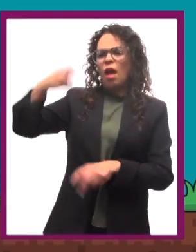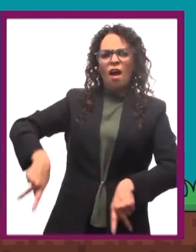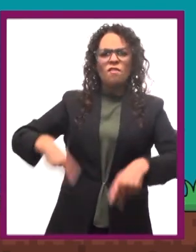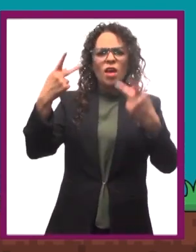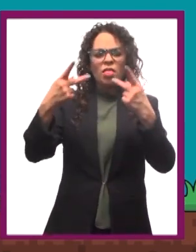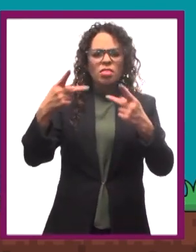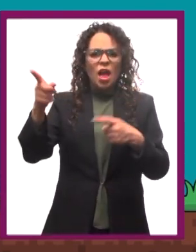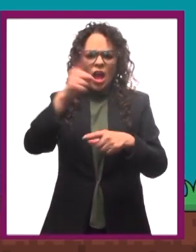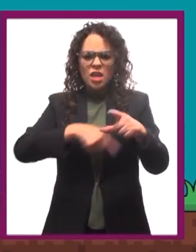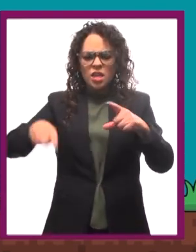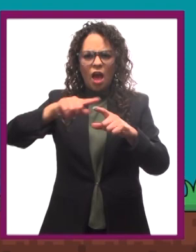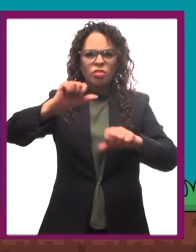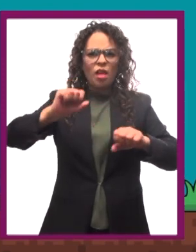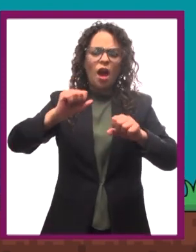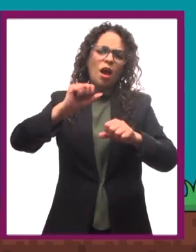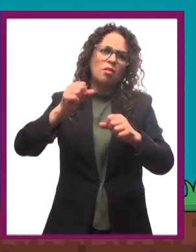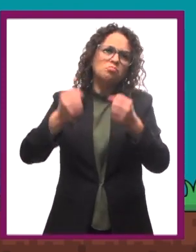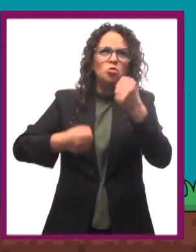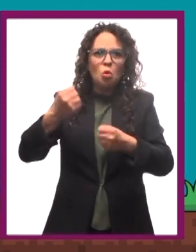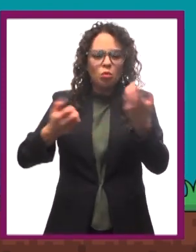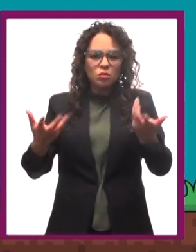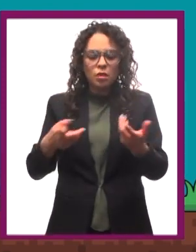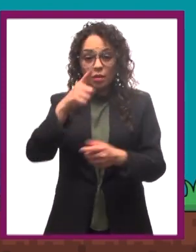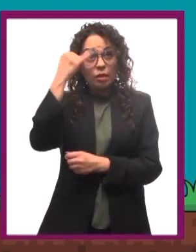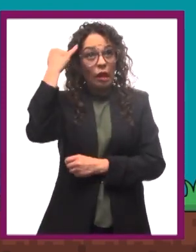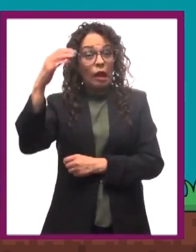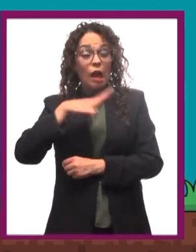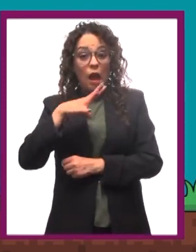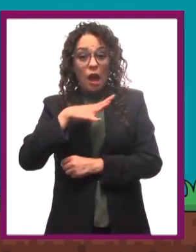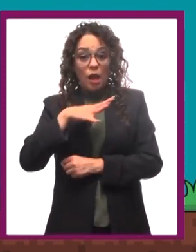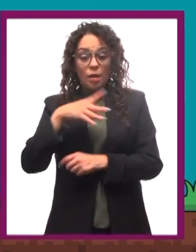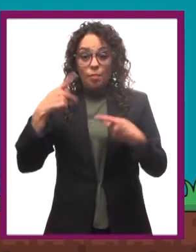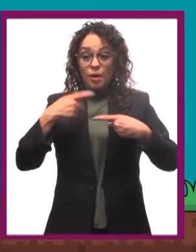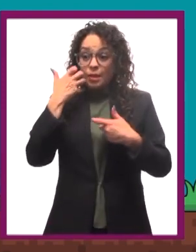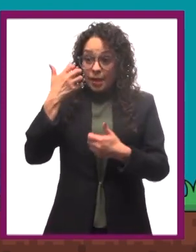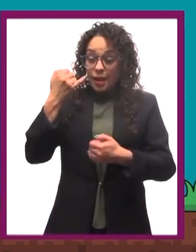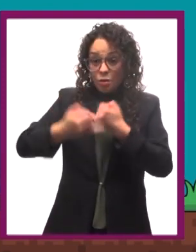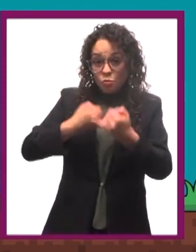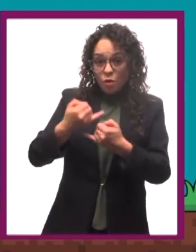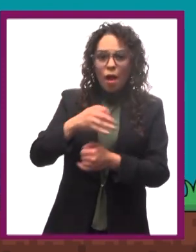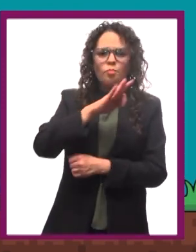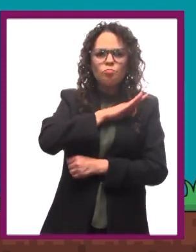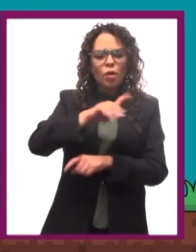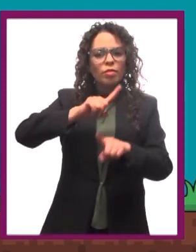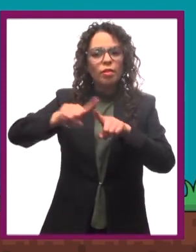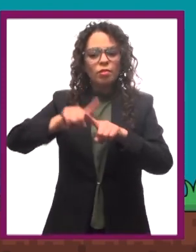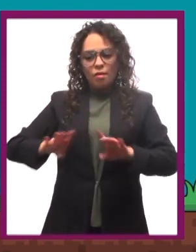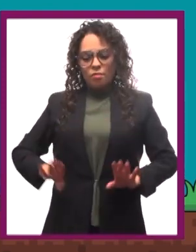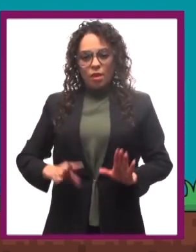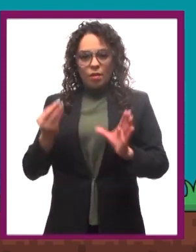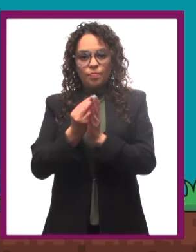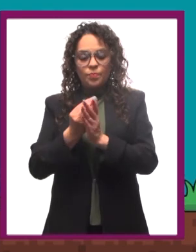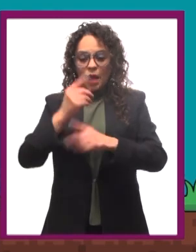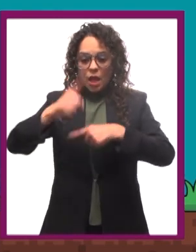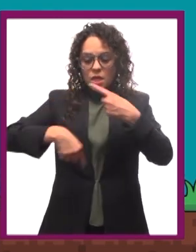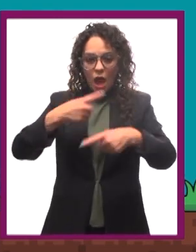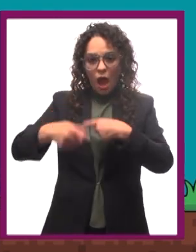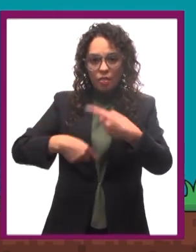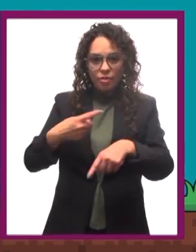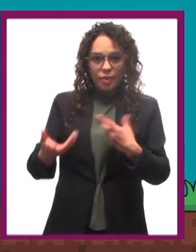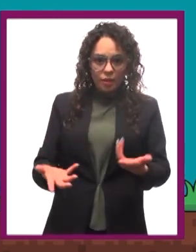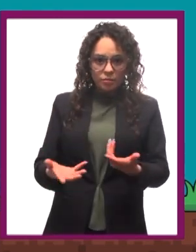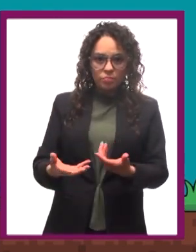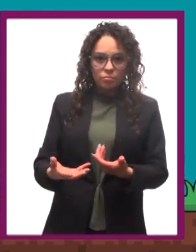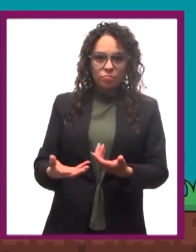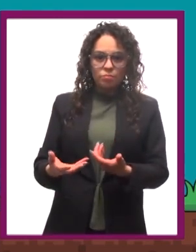llantas de coches y que tenemos un juego donde las personas que quieran jugar pueden probar distintos tipos de llantas y pueden probar